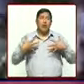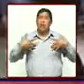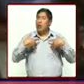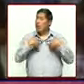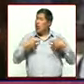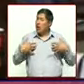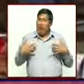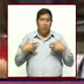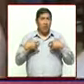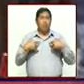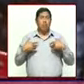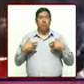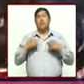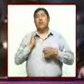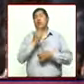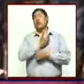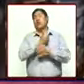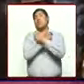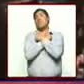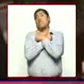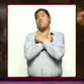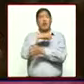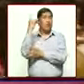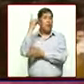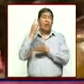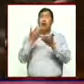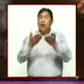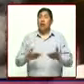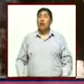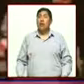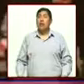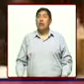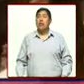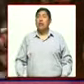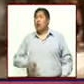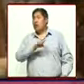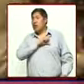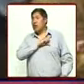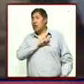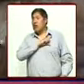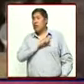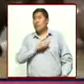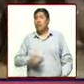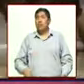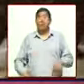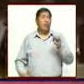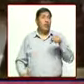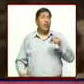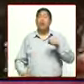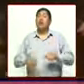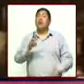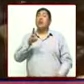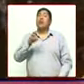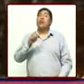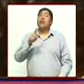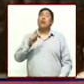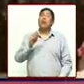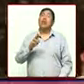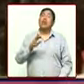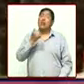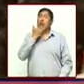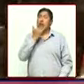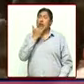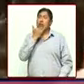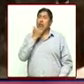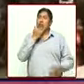que tenemos en nuestra amada Bolivia. Ahí están los uniformados con su equipo antimotines. Exacto, Walter, a ver si es que logras,